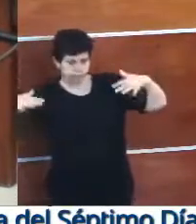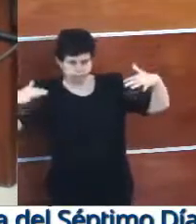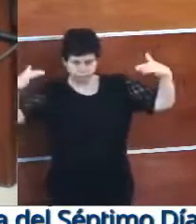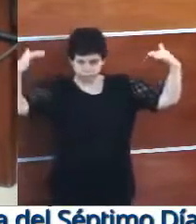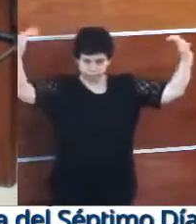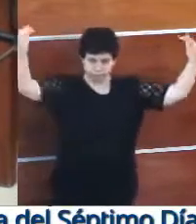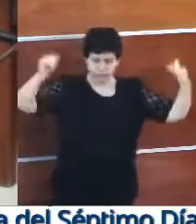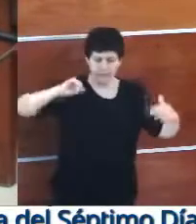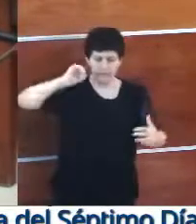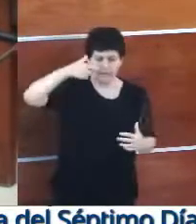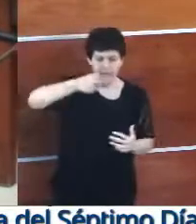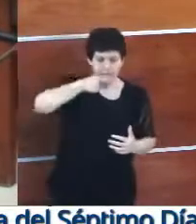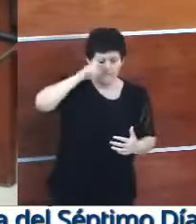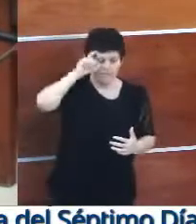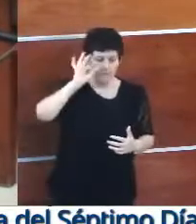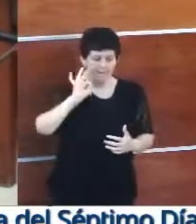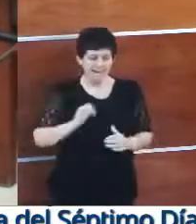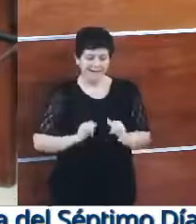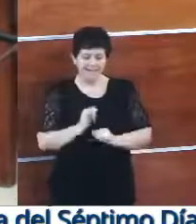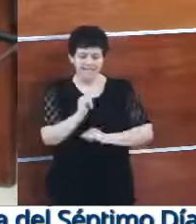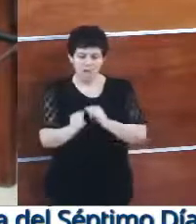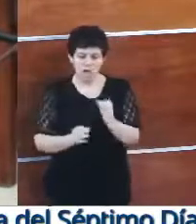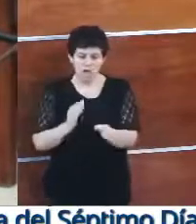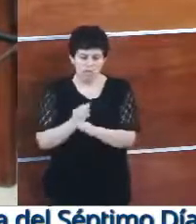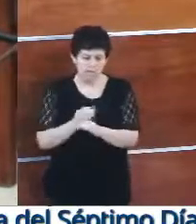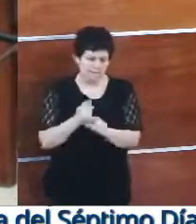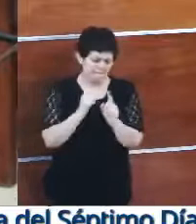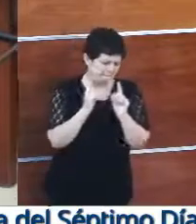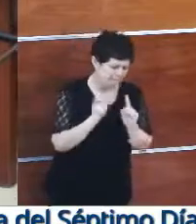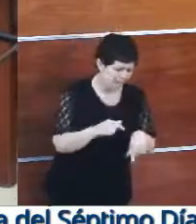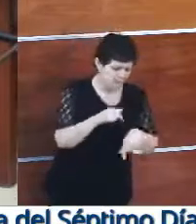24, 34 y 39. ¿Será como los tiempos de Noé?